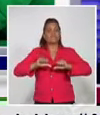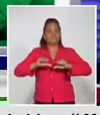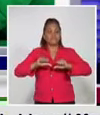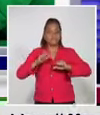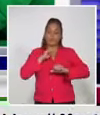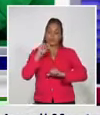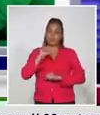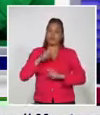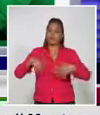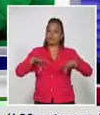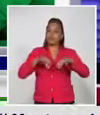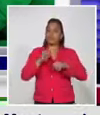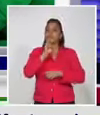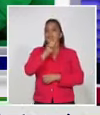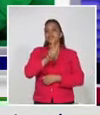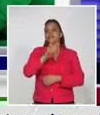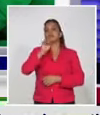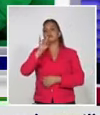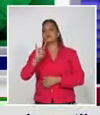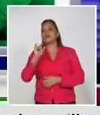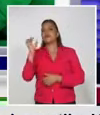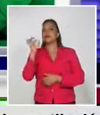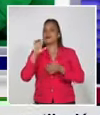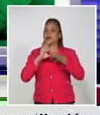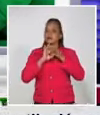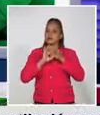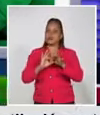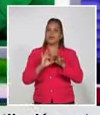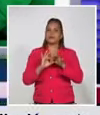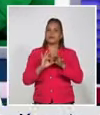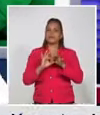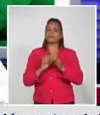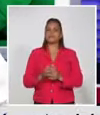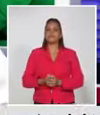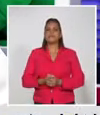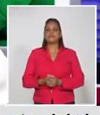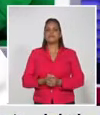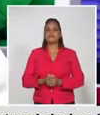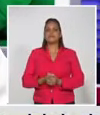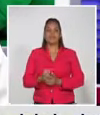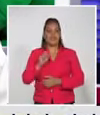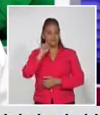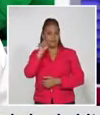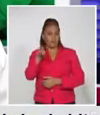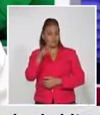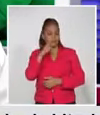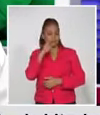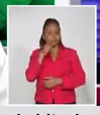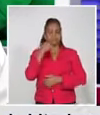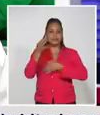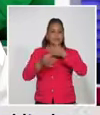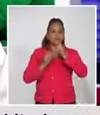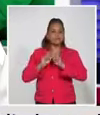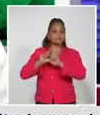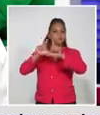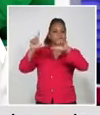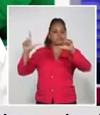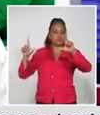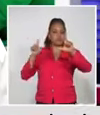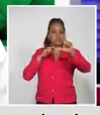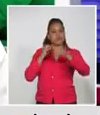y 39 graves. Y finalmente vamos a ilustrar con un gráfico ahí que nos